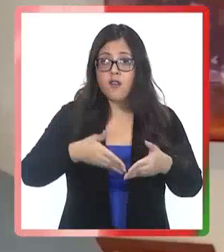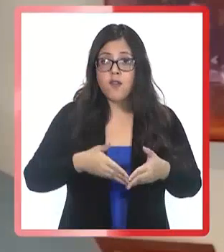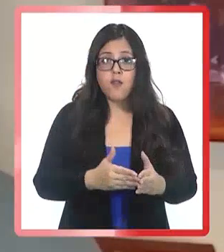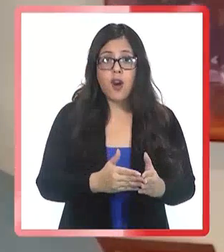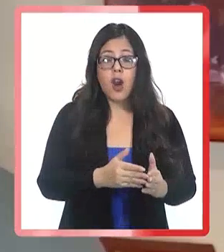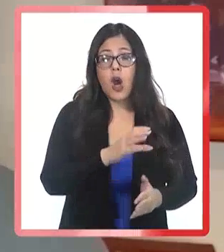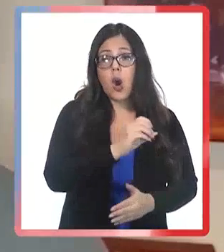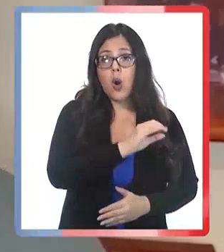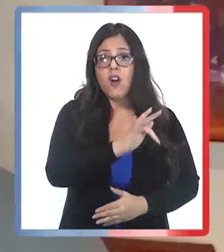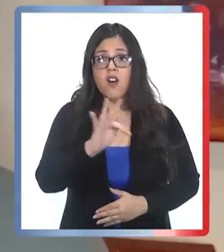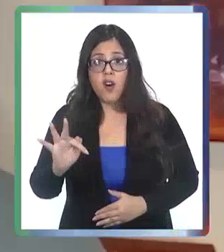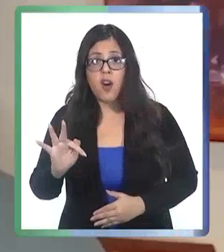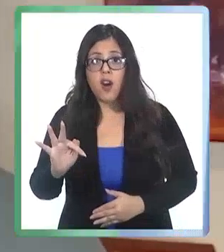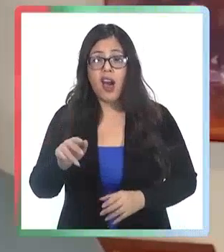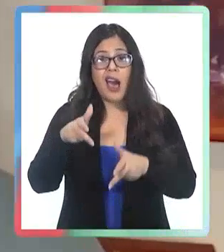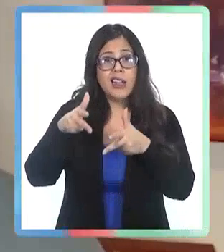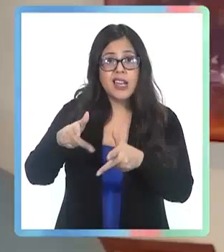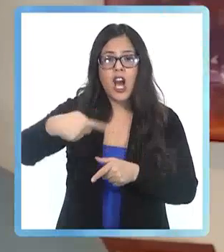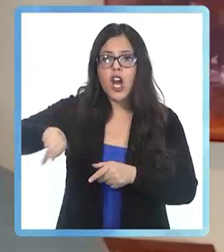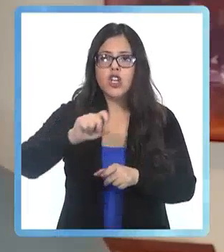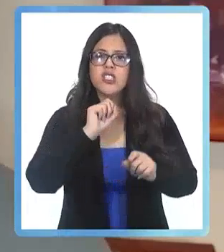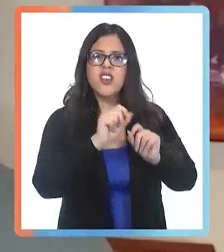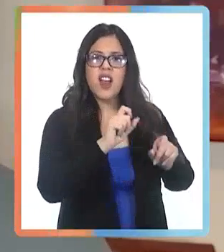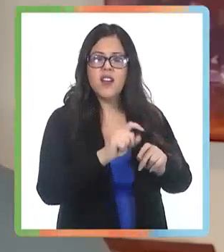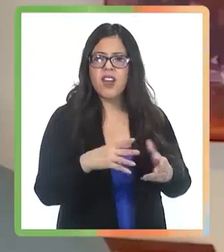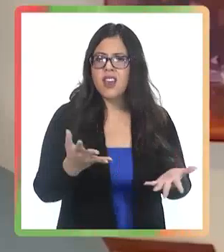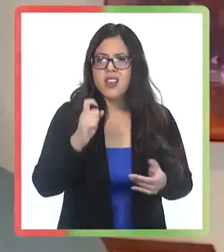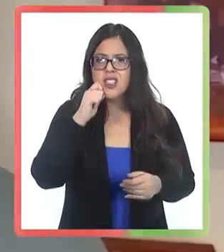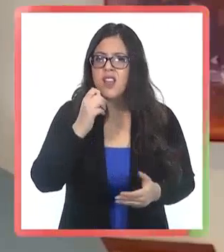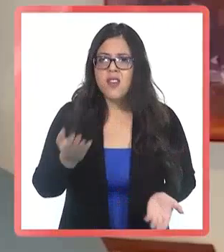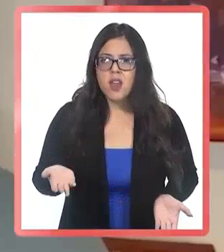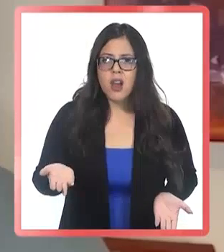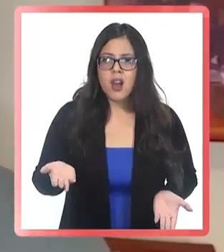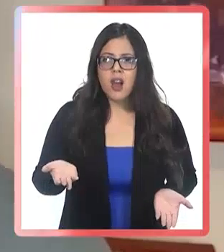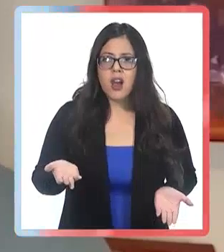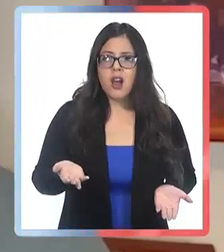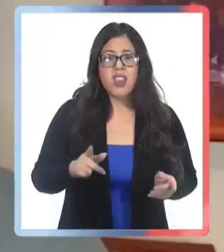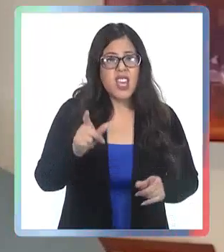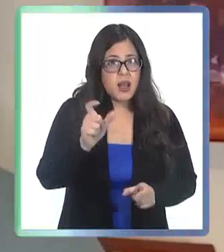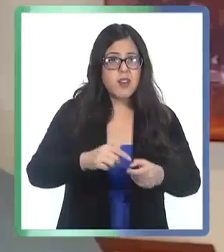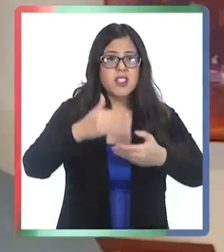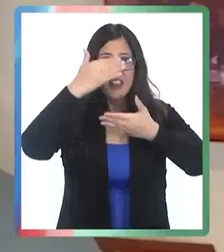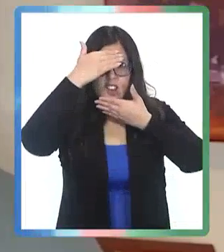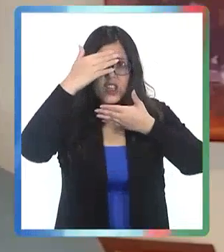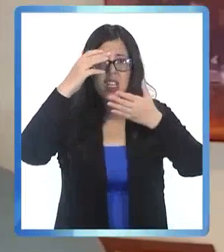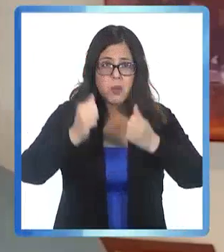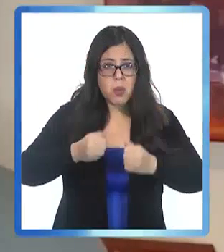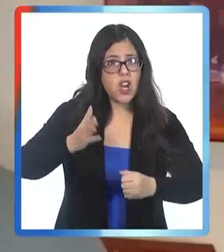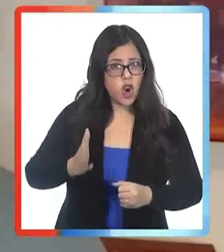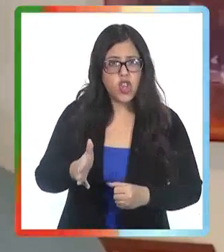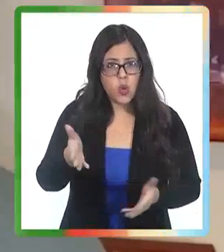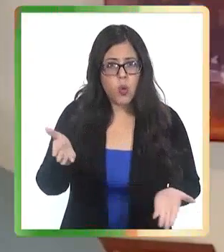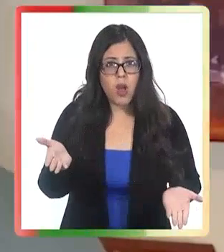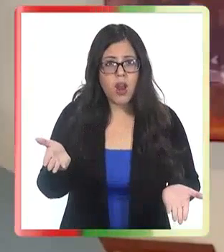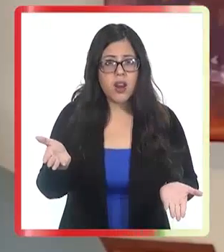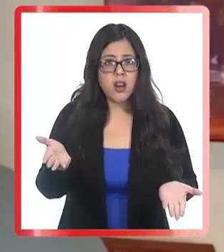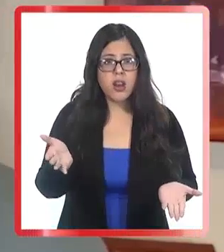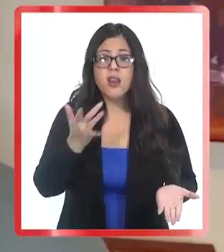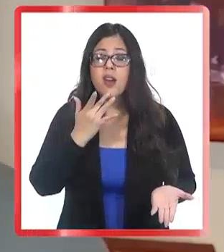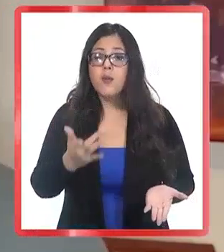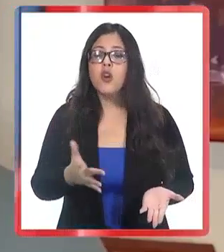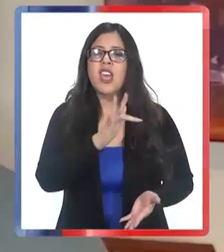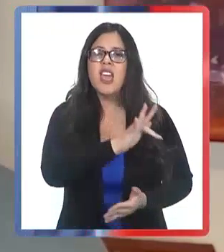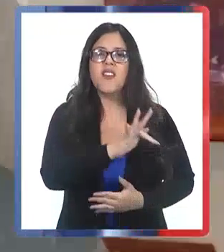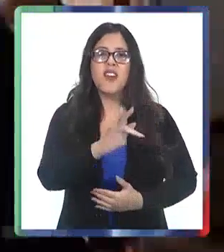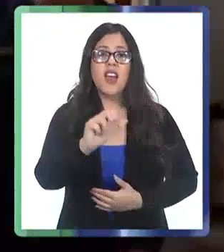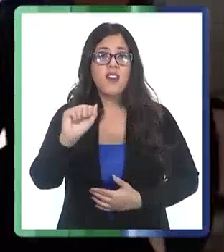son atacados, se van a defender. ¿Qué quiere decir con esto? Que los narcoterroristas pueden seguir operando